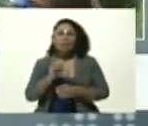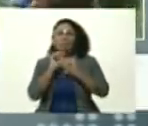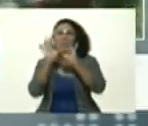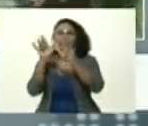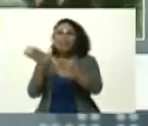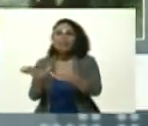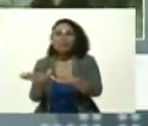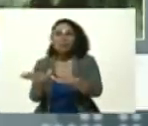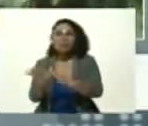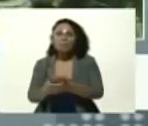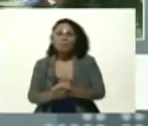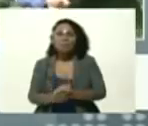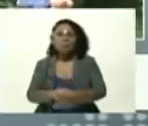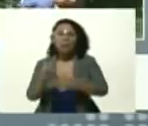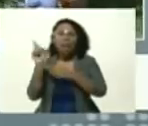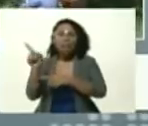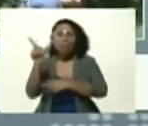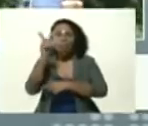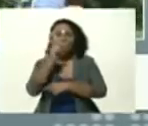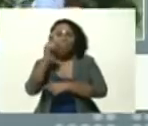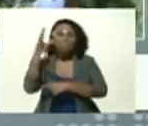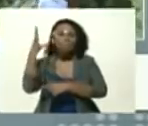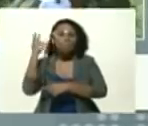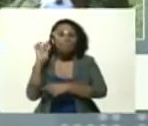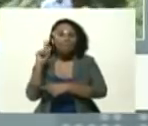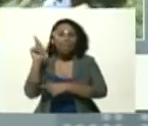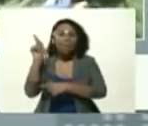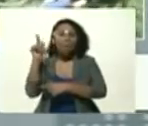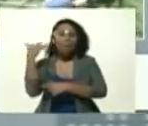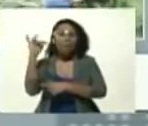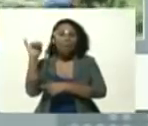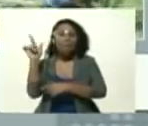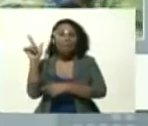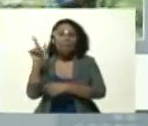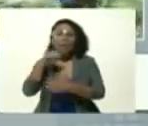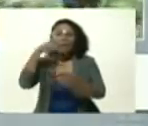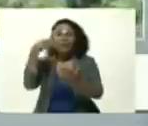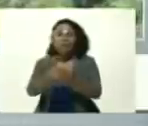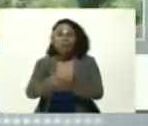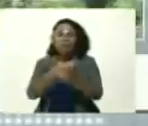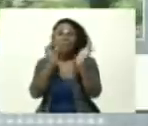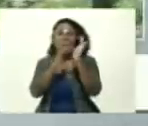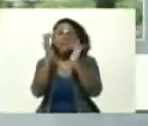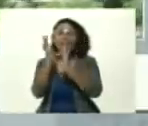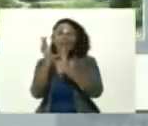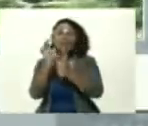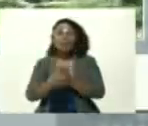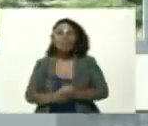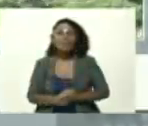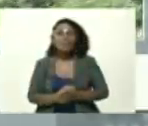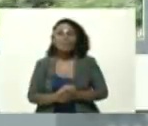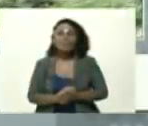bendiciones a esos hombres y mujeres que están allí, en nombre de Cristo Redentor,